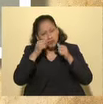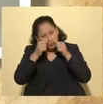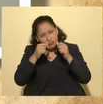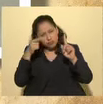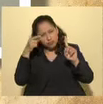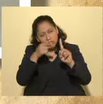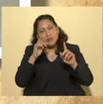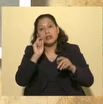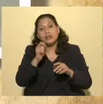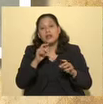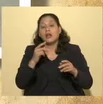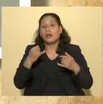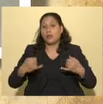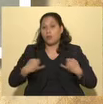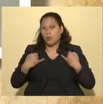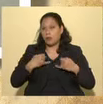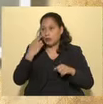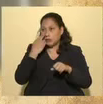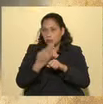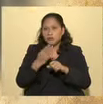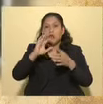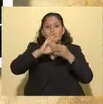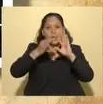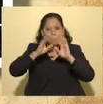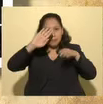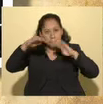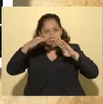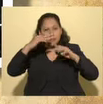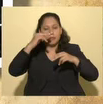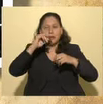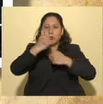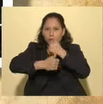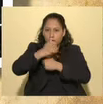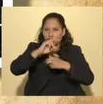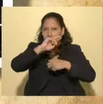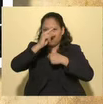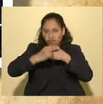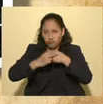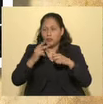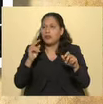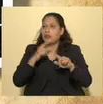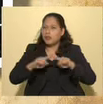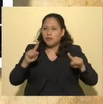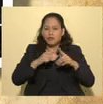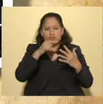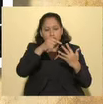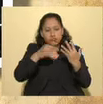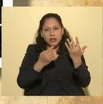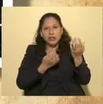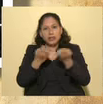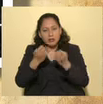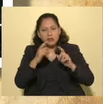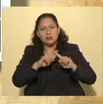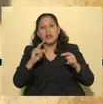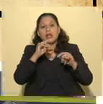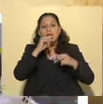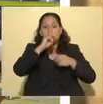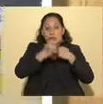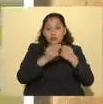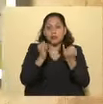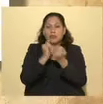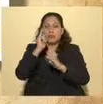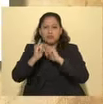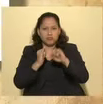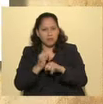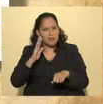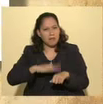son los chavos que nos representan en la Olimpiada Nacional, distintas representaciones nacionales o internacionales, los que son de